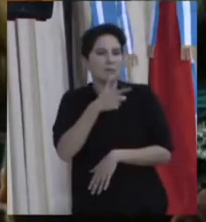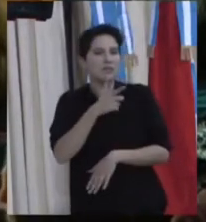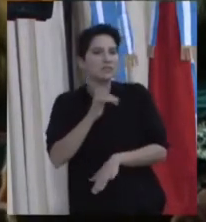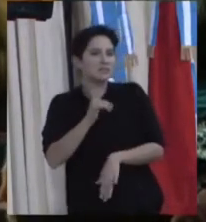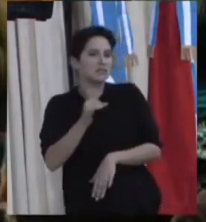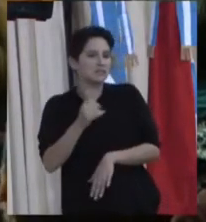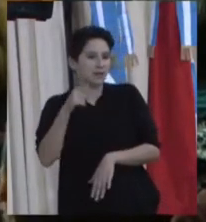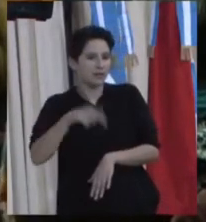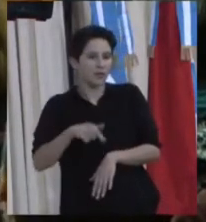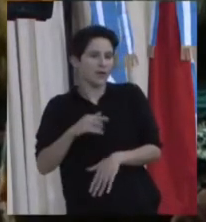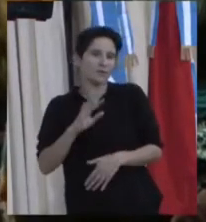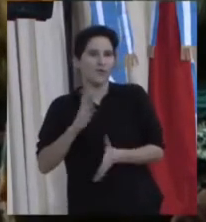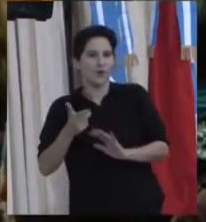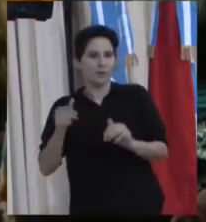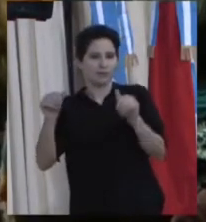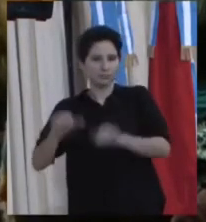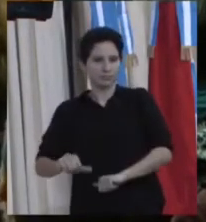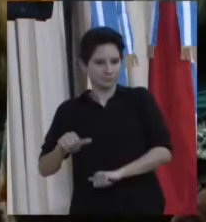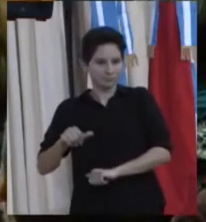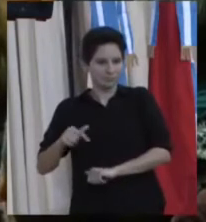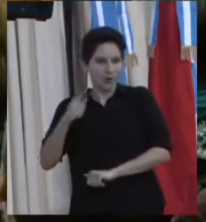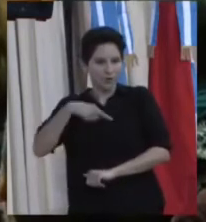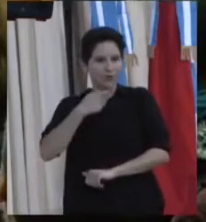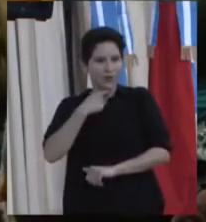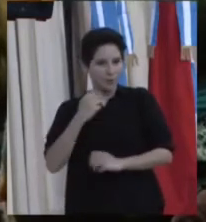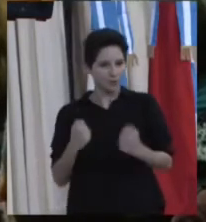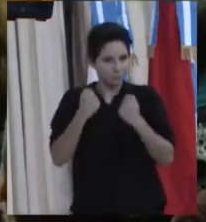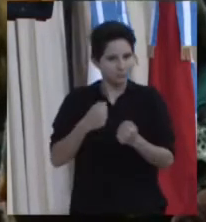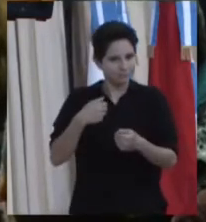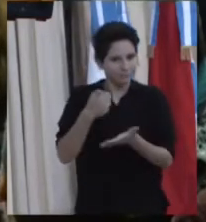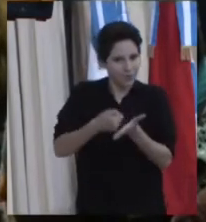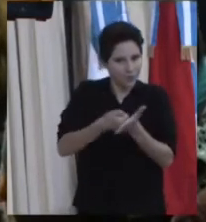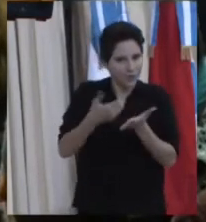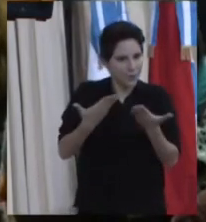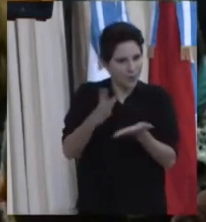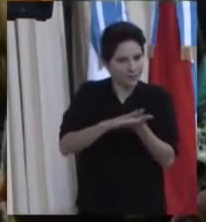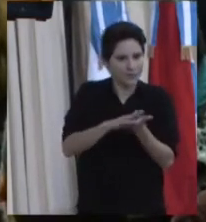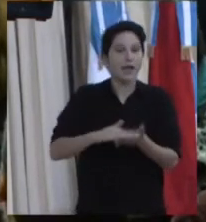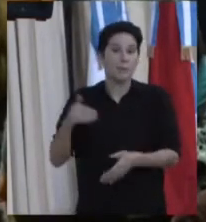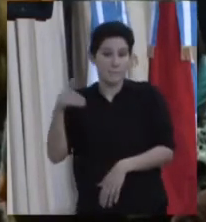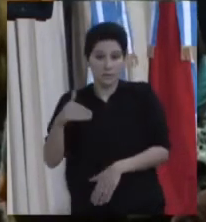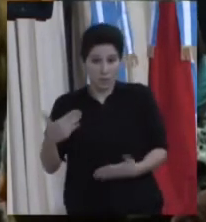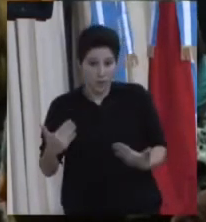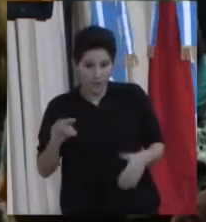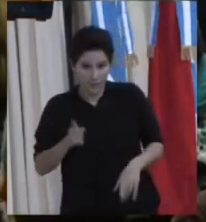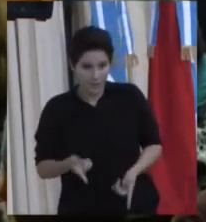bastante pesimista. Vamos a tratar de salir para adelante. ¿Se puede? Sí se puede. Messi puede también.